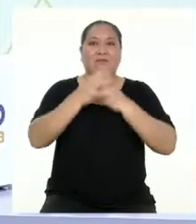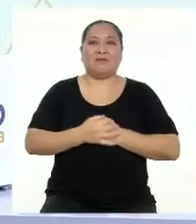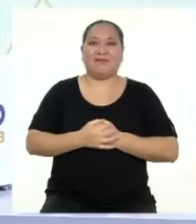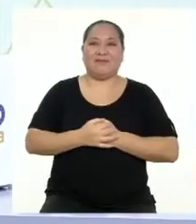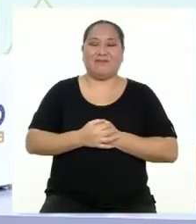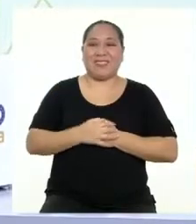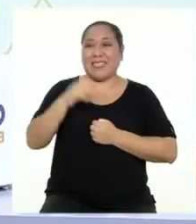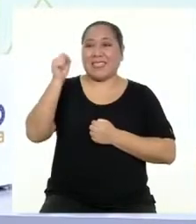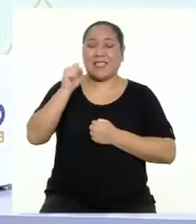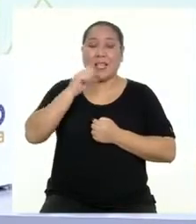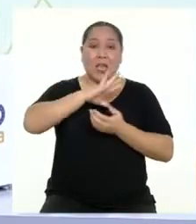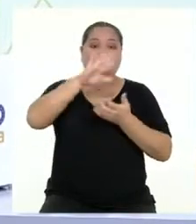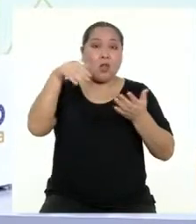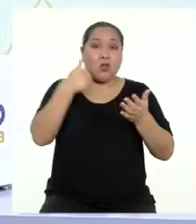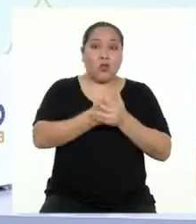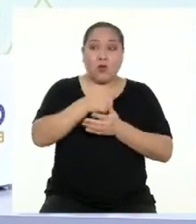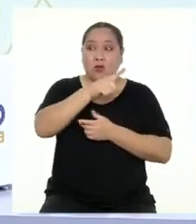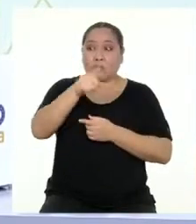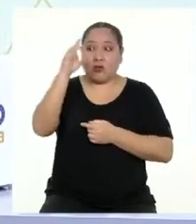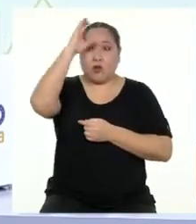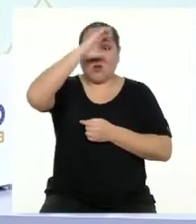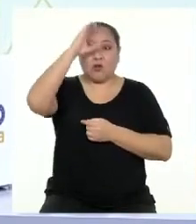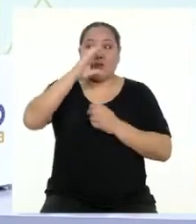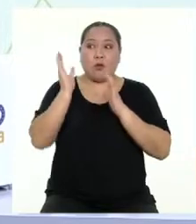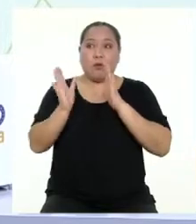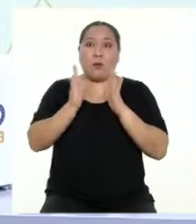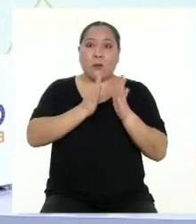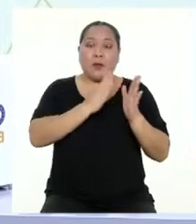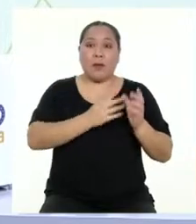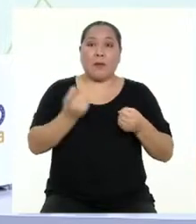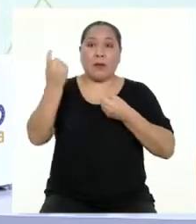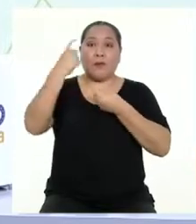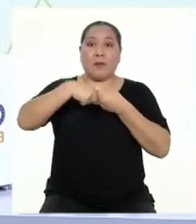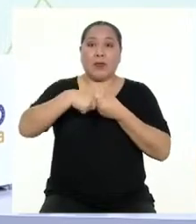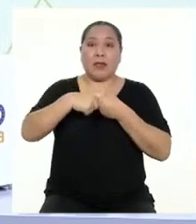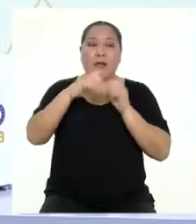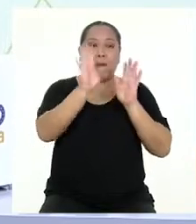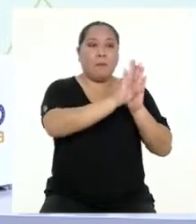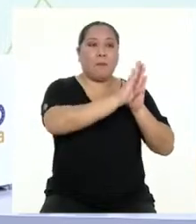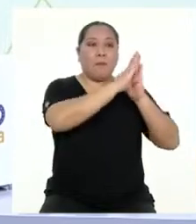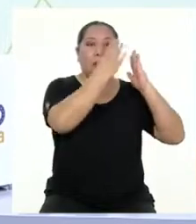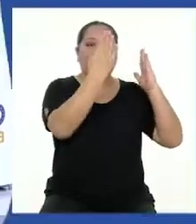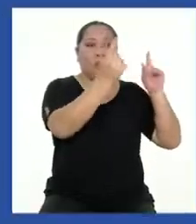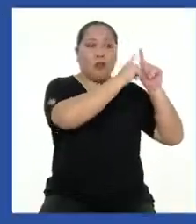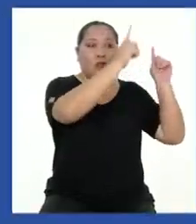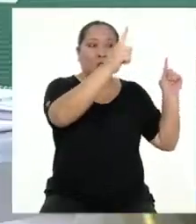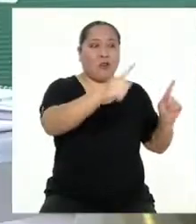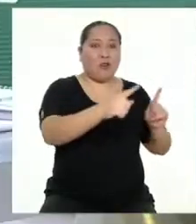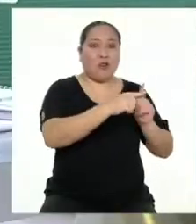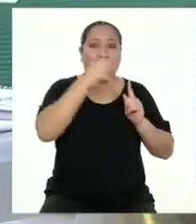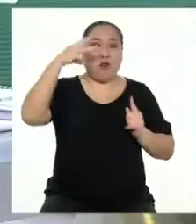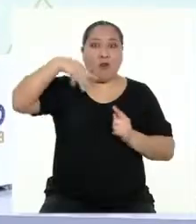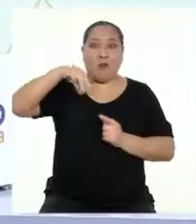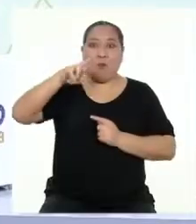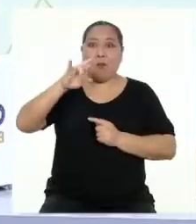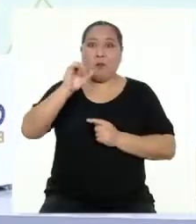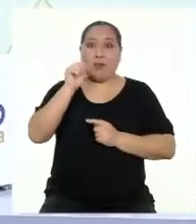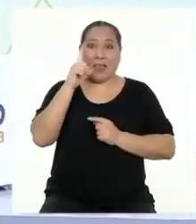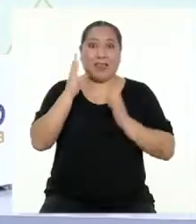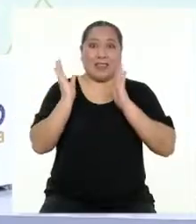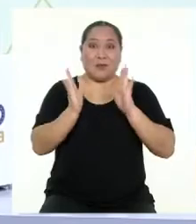y todos esos conocimientos los organizarán para que formen parte del periódico mural que estamos armando. Voy a llamar a